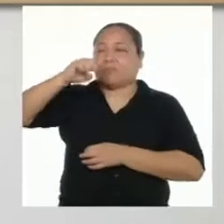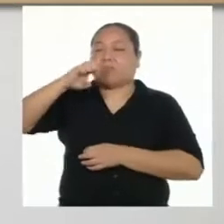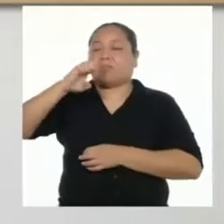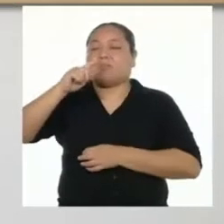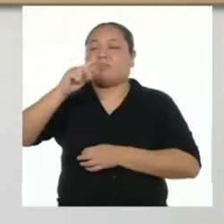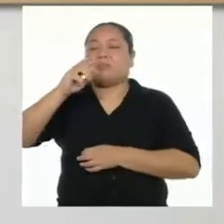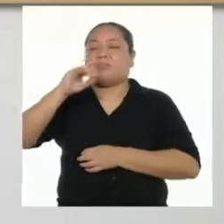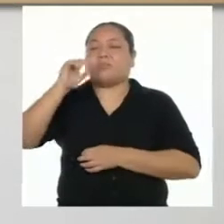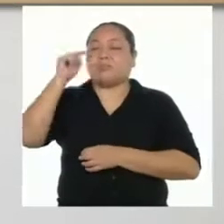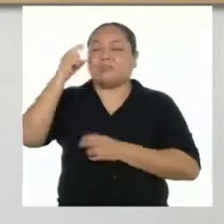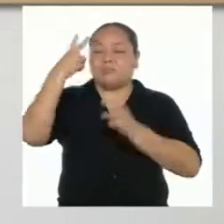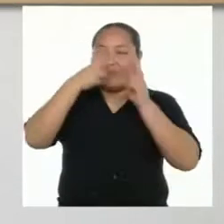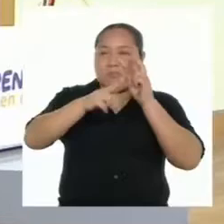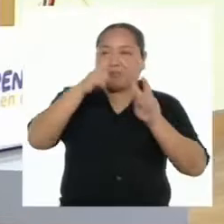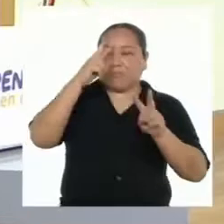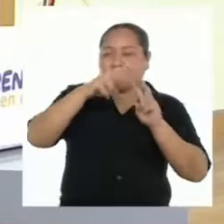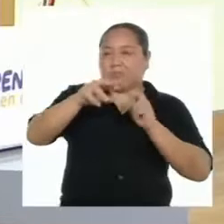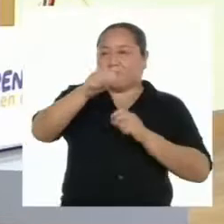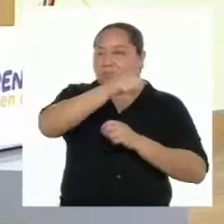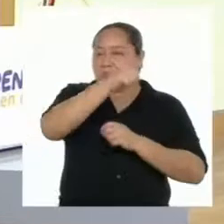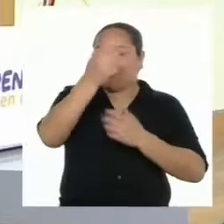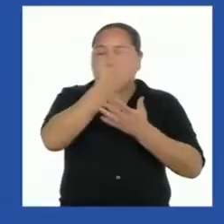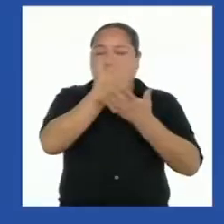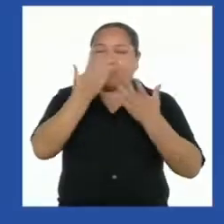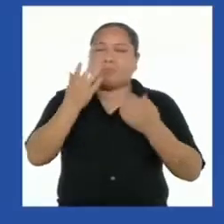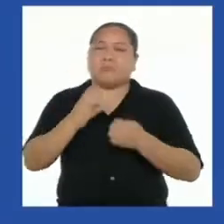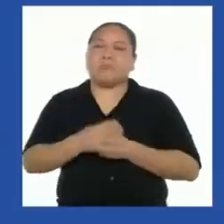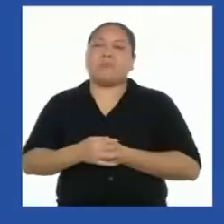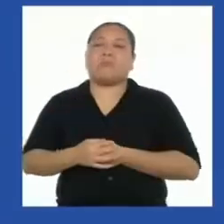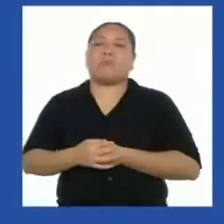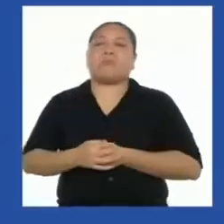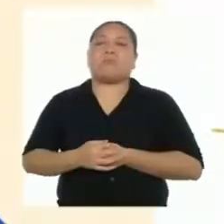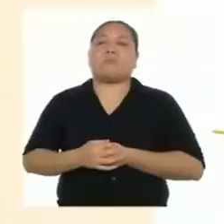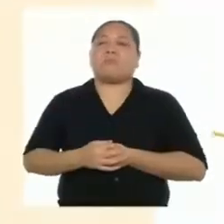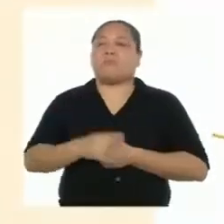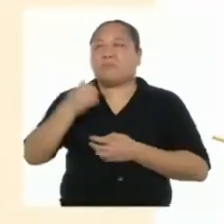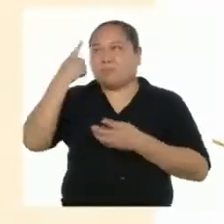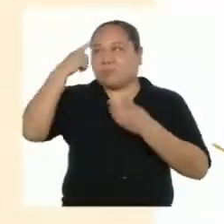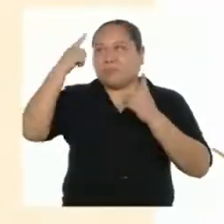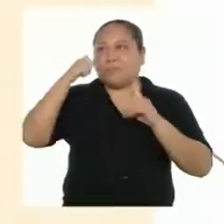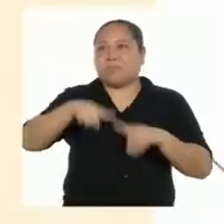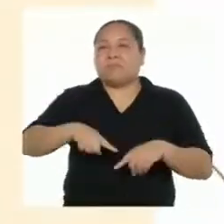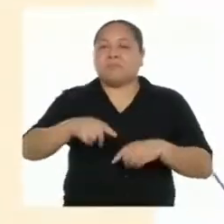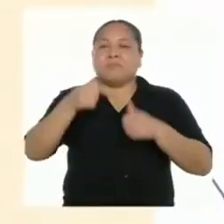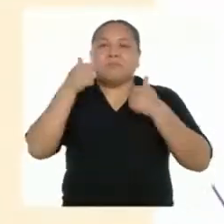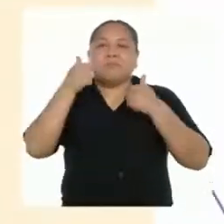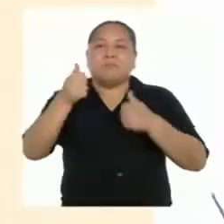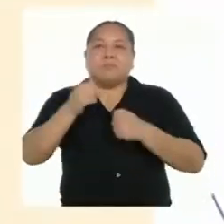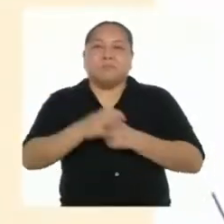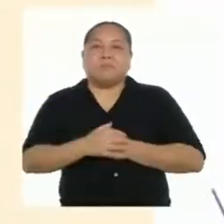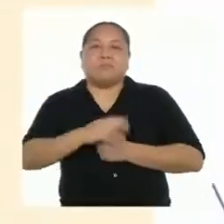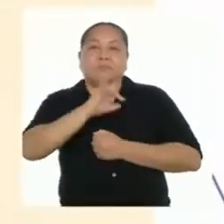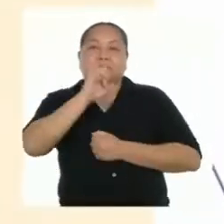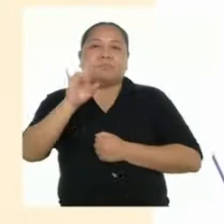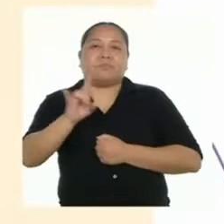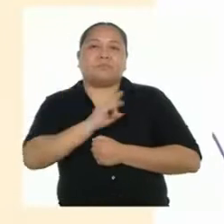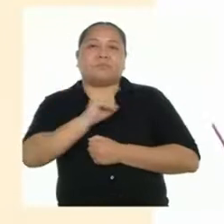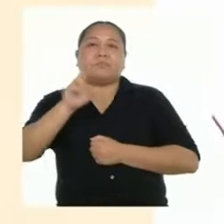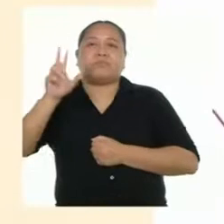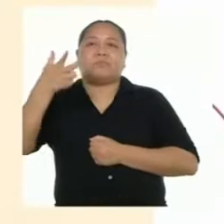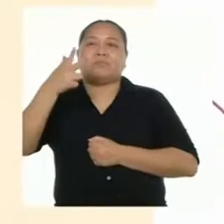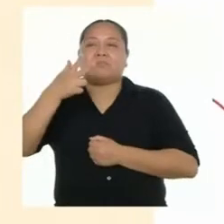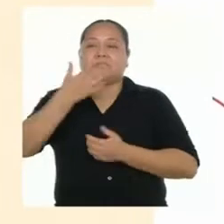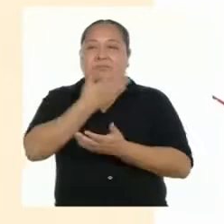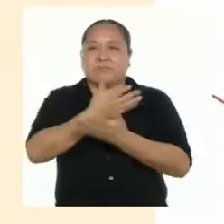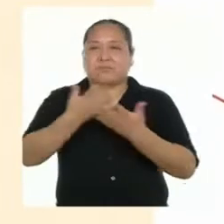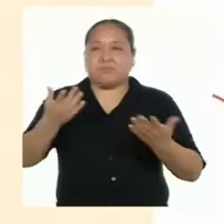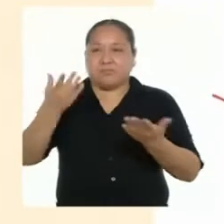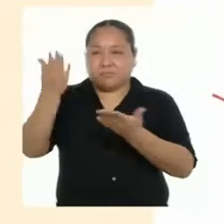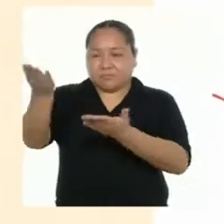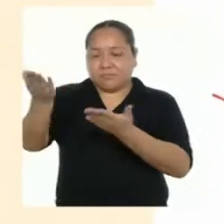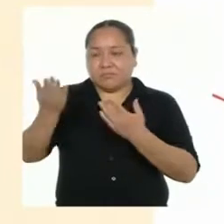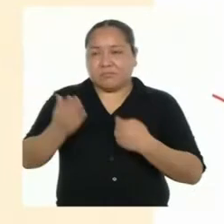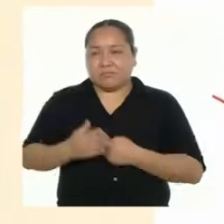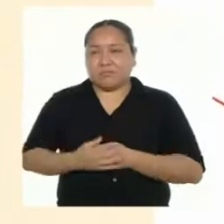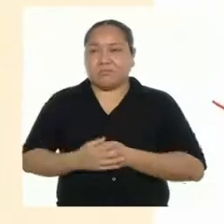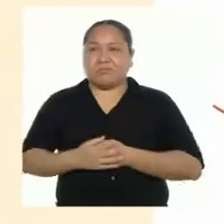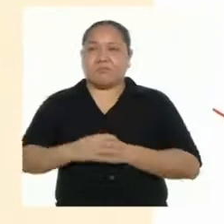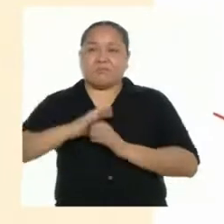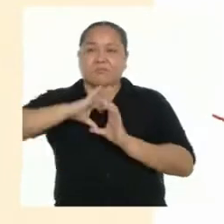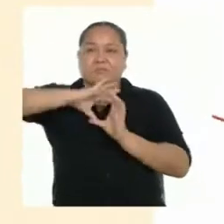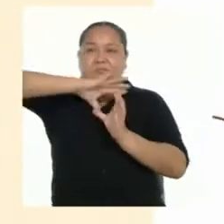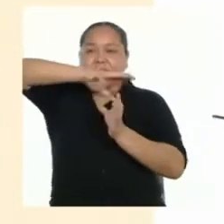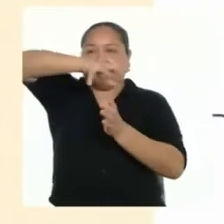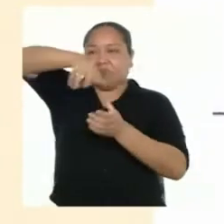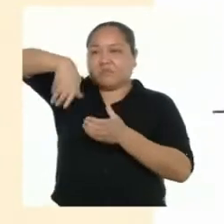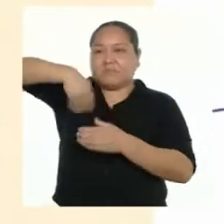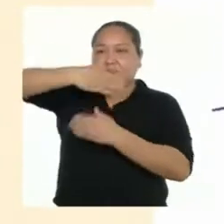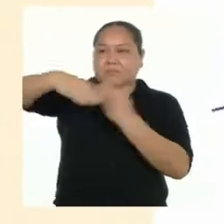problemas. ¿Vemos el siguiente caso? De acuerdo. Genial. Usemos el tercer objeto que trajiste, el